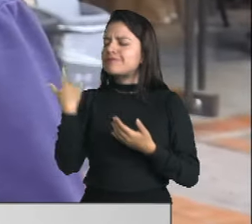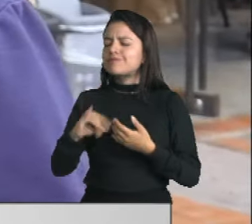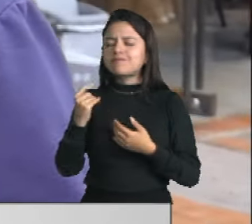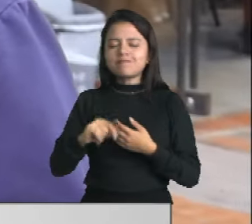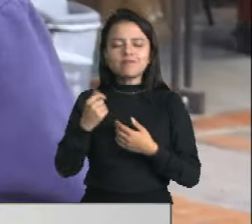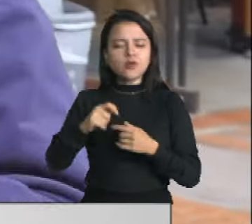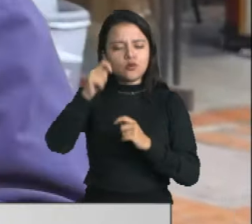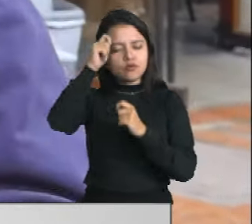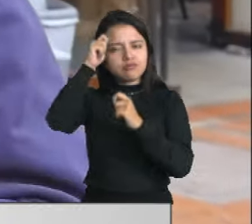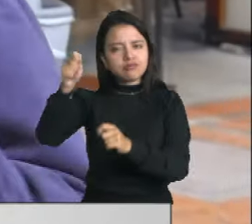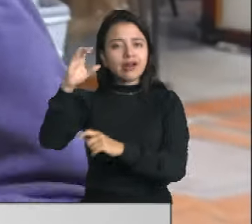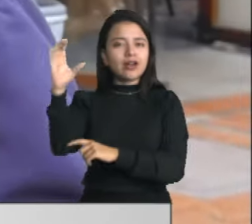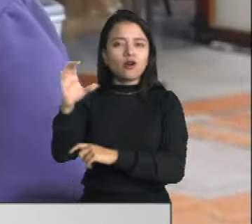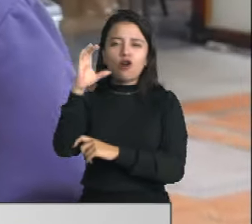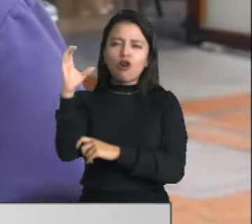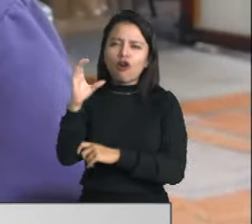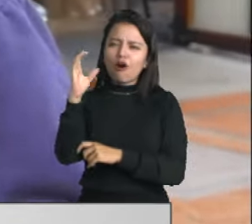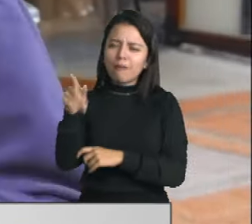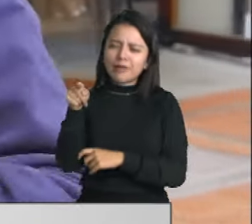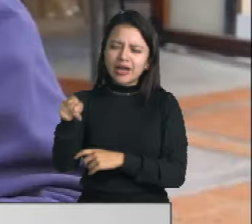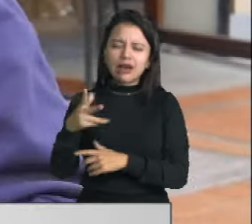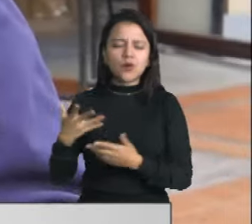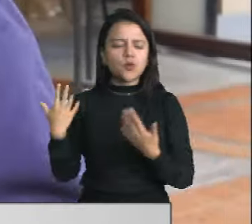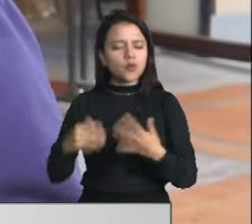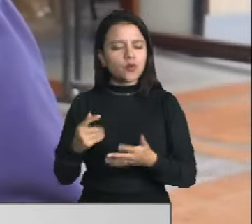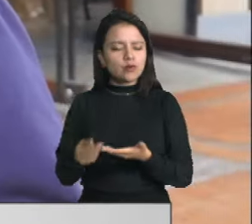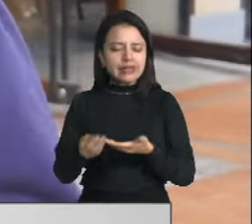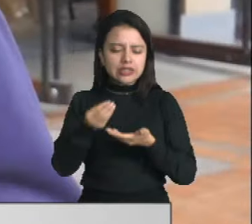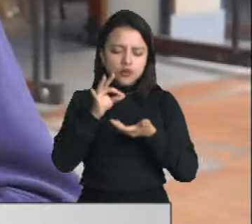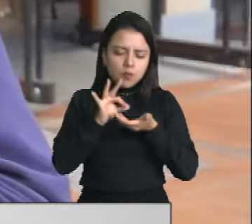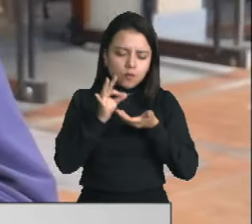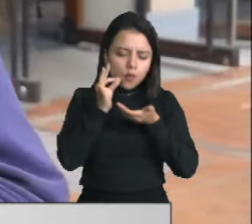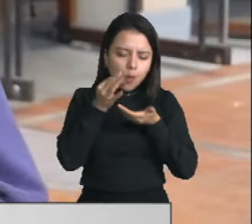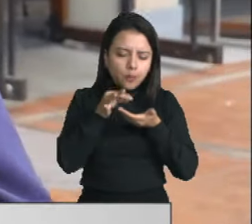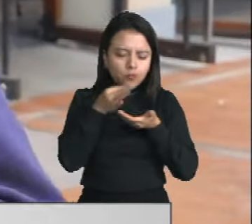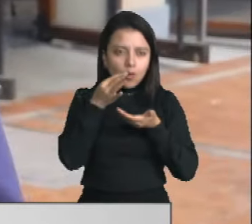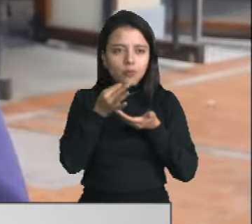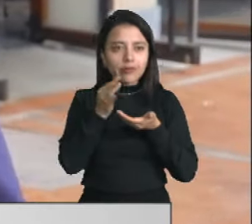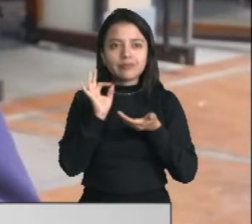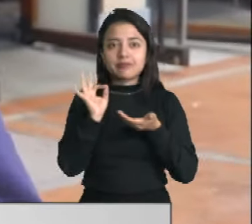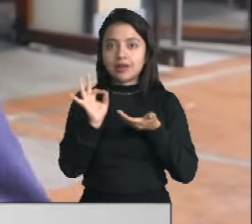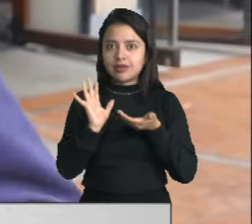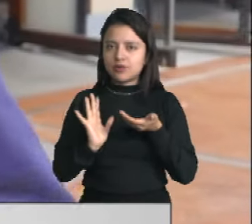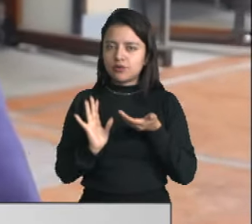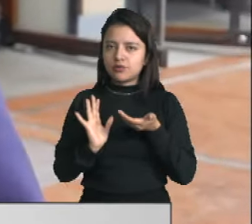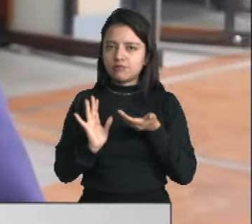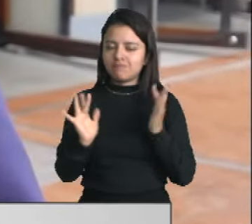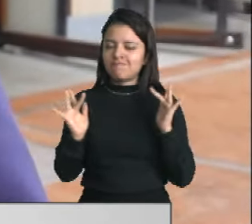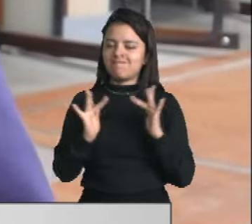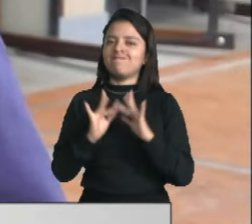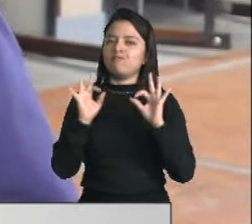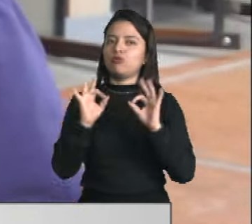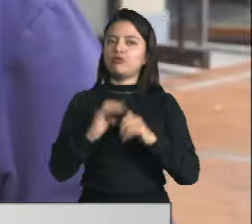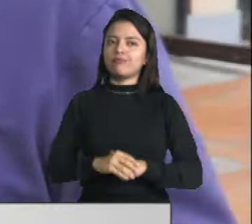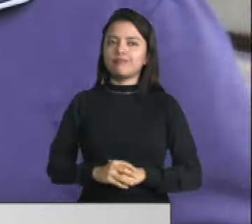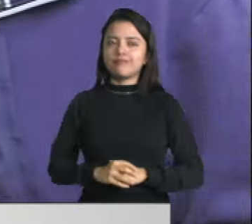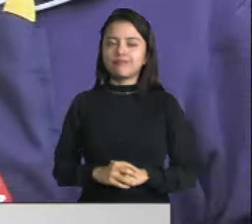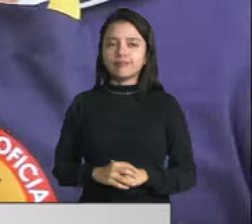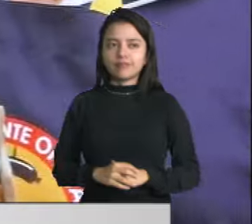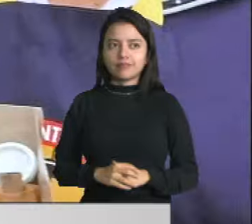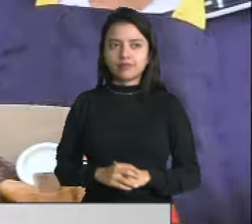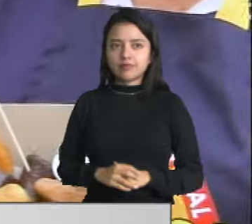regalaron al mundo, porque los colombianos lo consumíamos, los colombianos lo valorábamos, los colombianos le dimos el punto a la fritanga.